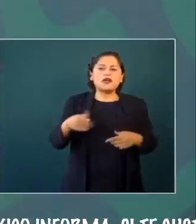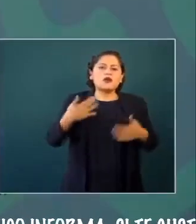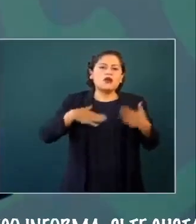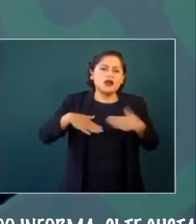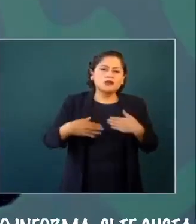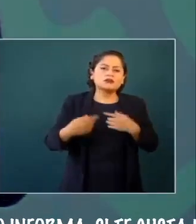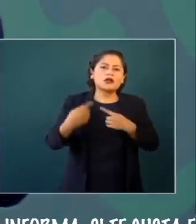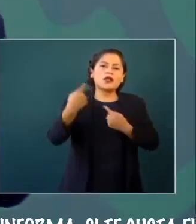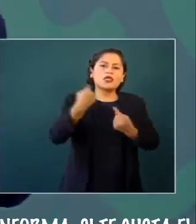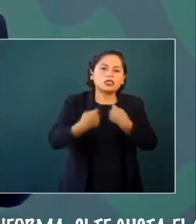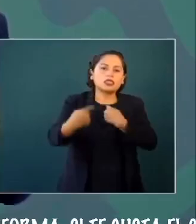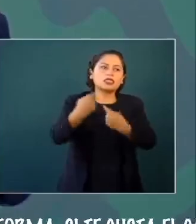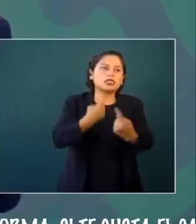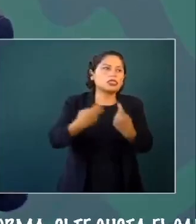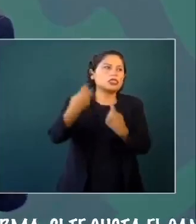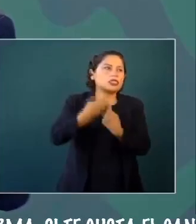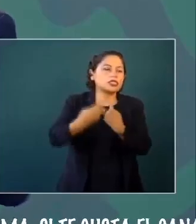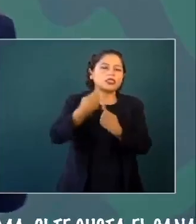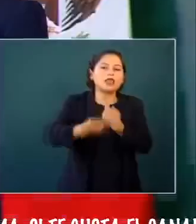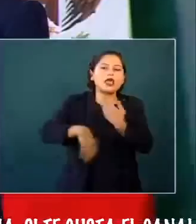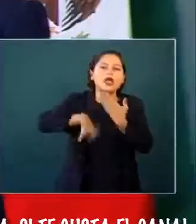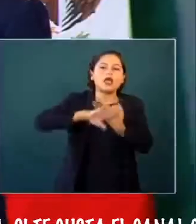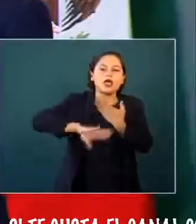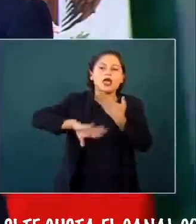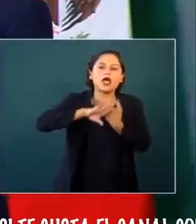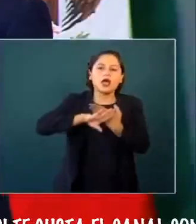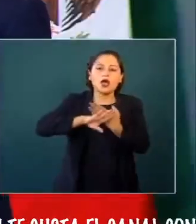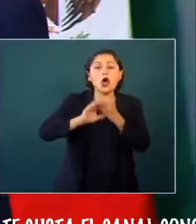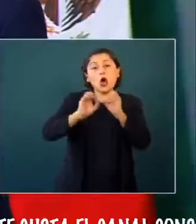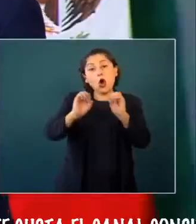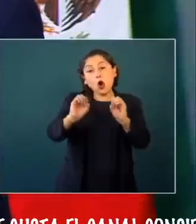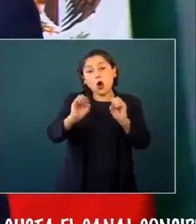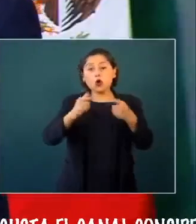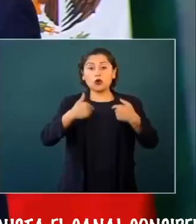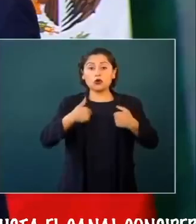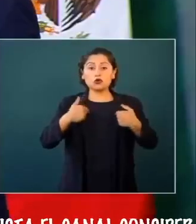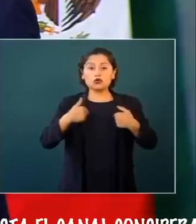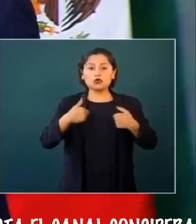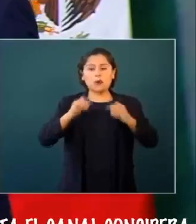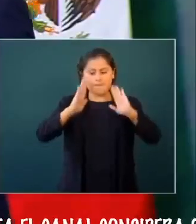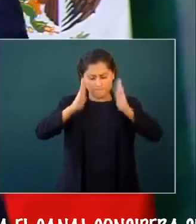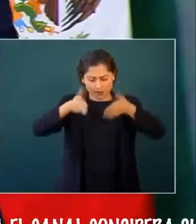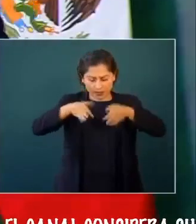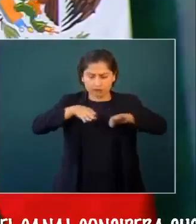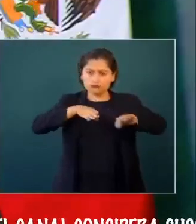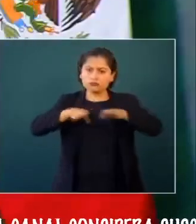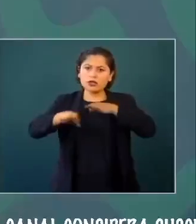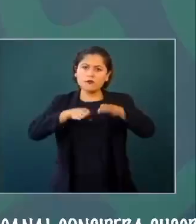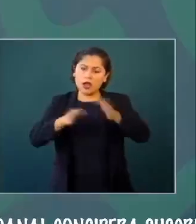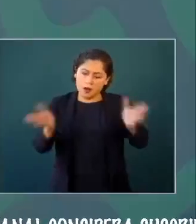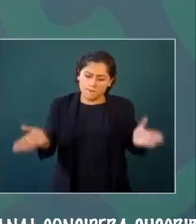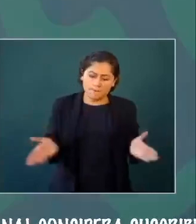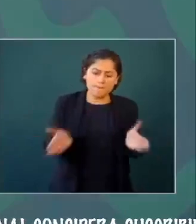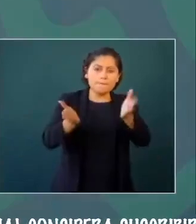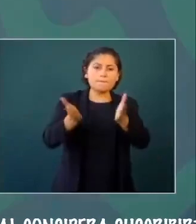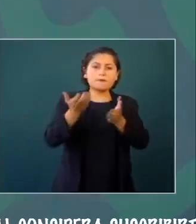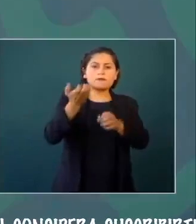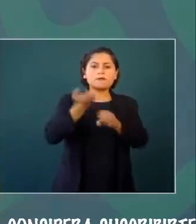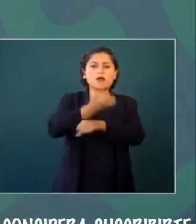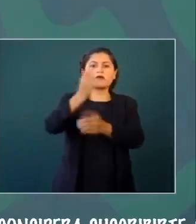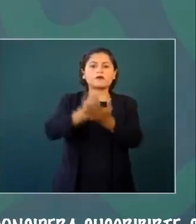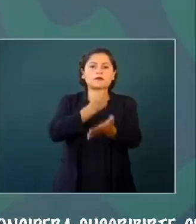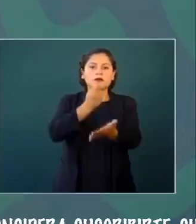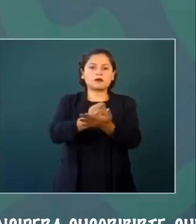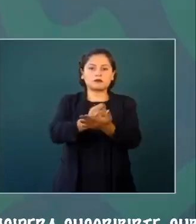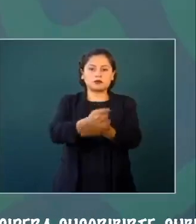los días o por otro lado nosotros un servidor que se va a poner a trabajar para sacar adelante a tamaulipas déjenme